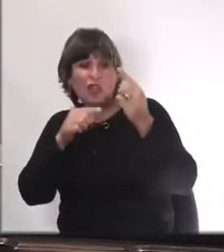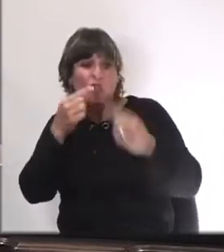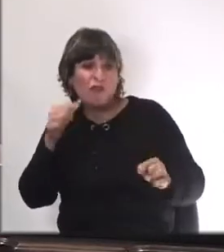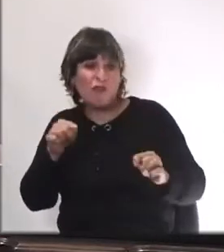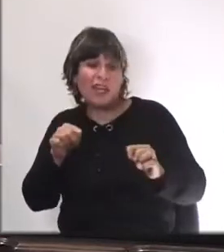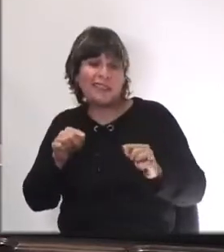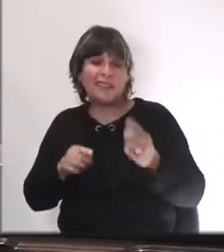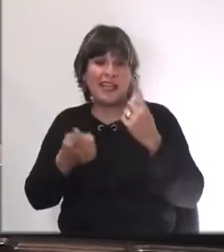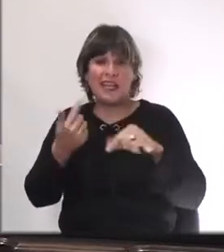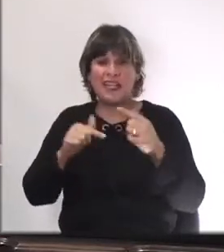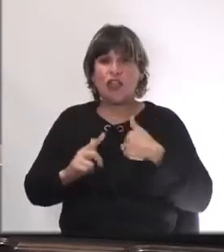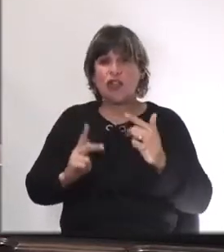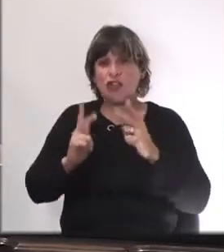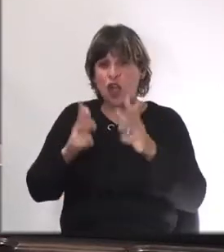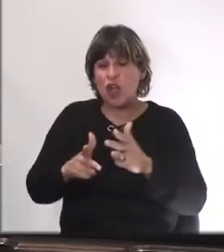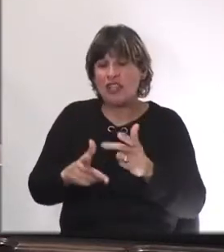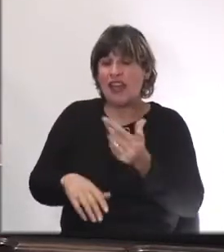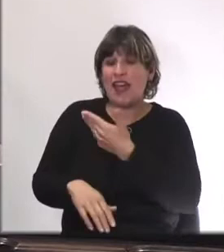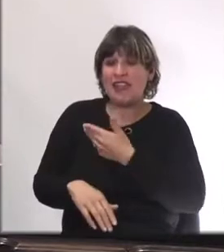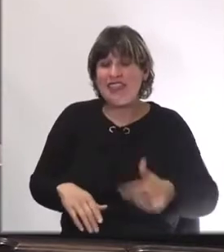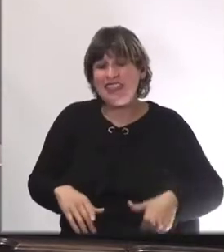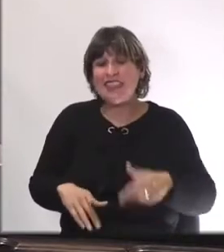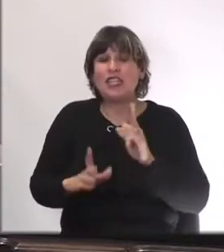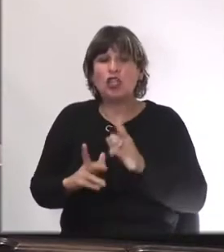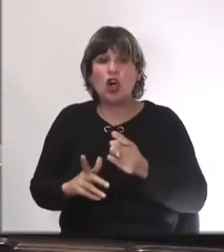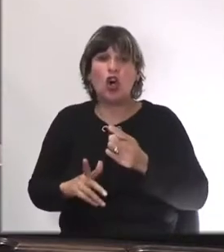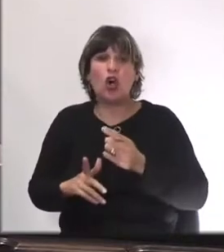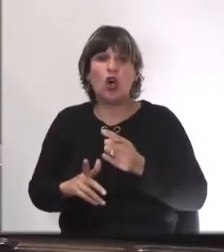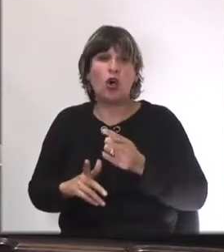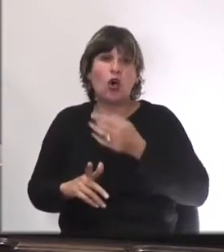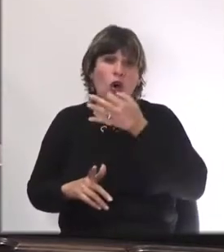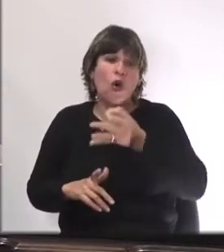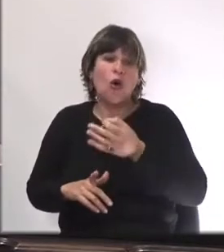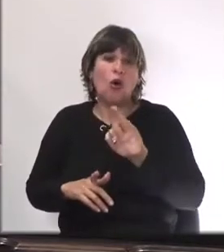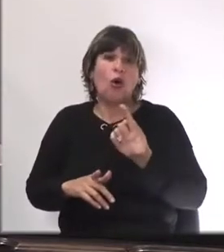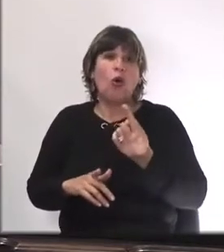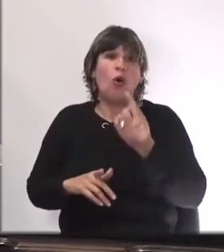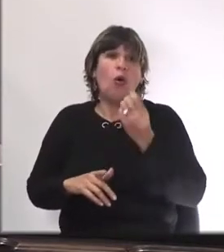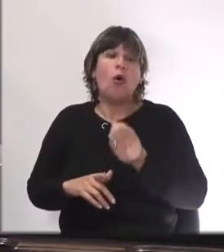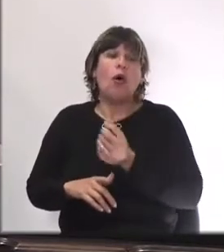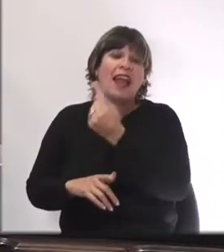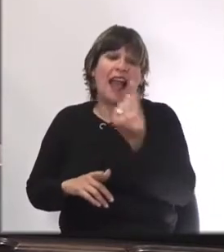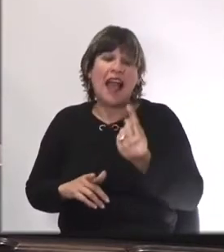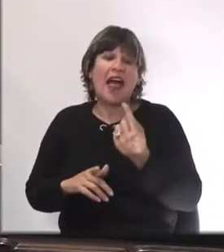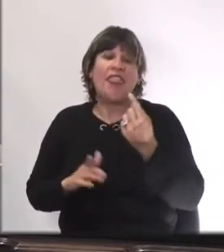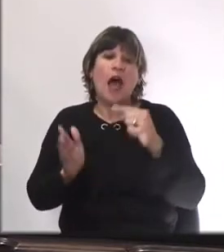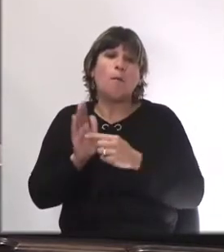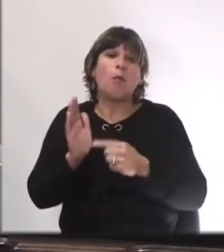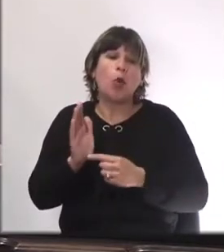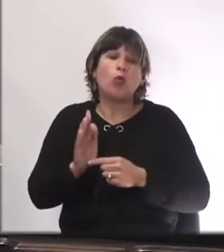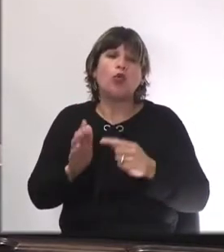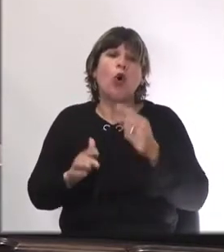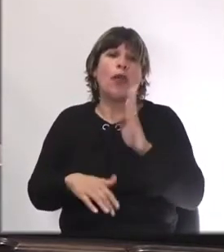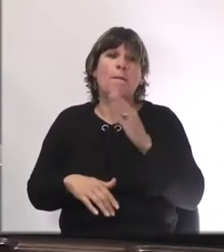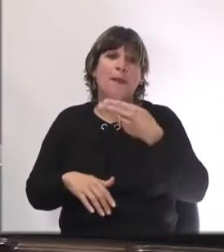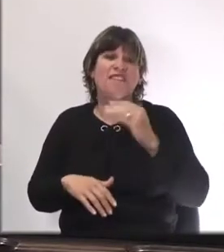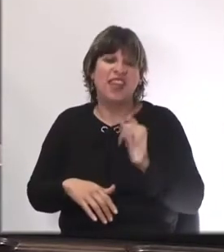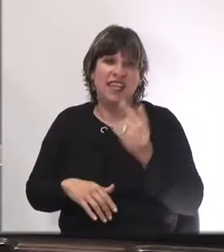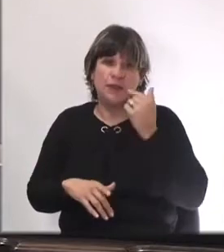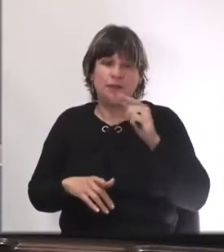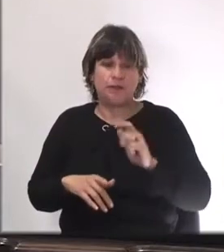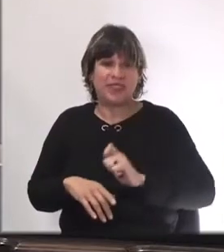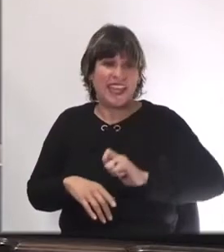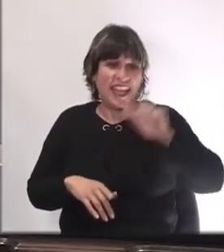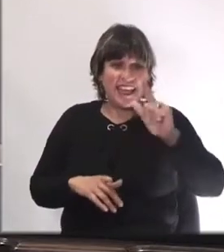Entonces, lo que está diciendo el gobierno en su mensaje es, por cada punto del PBI que crezca